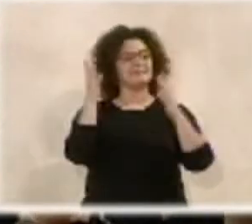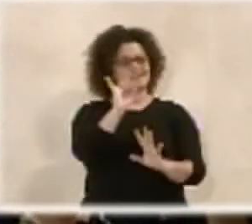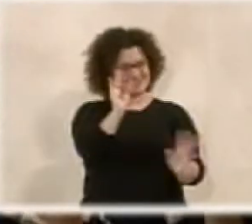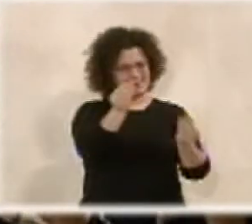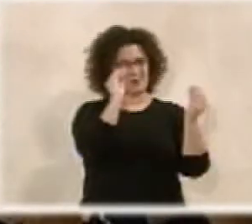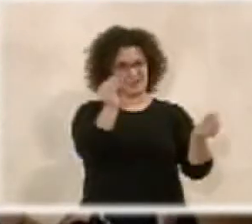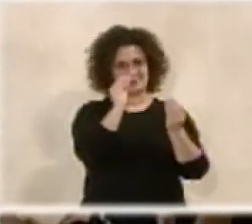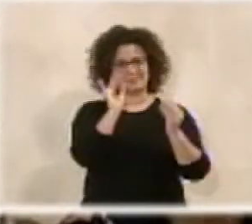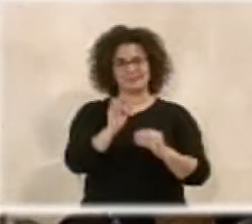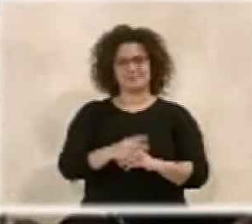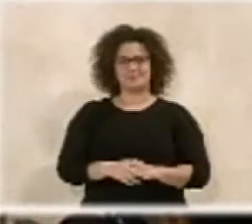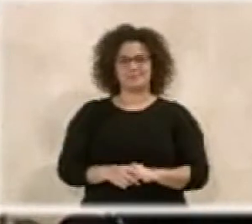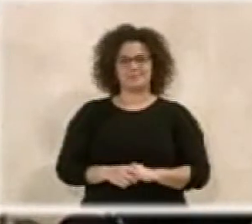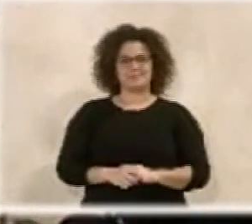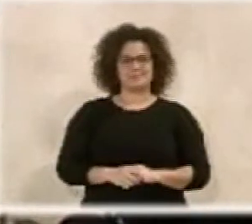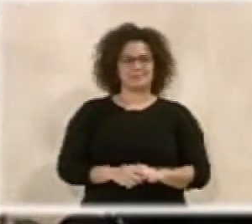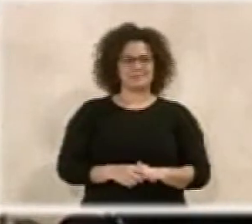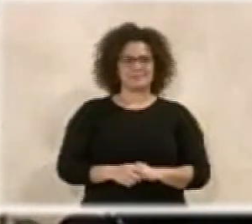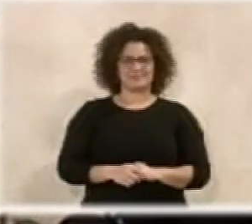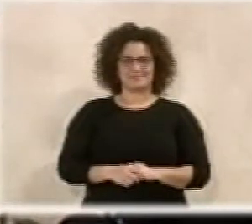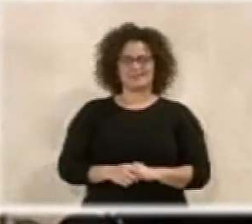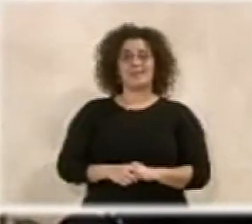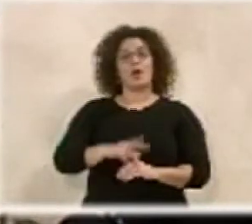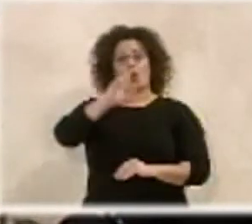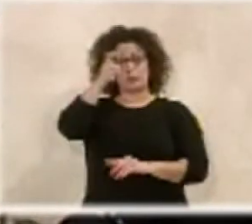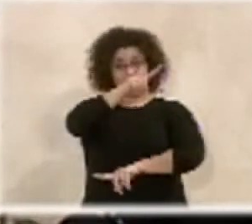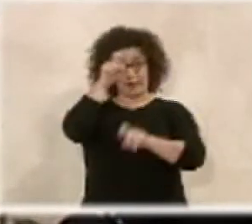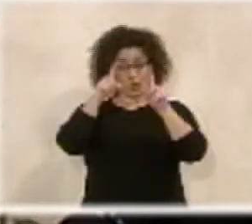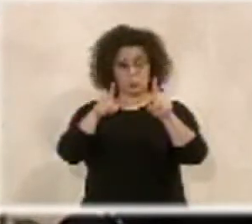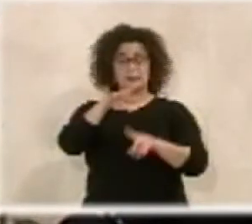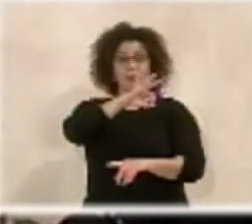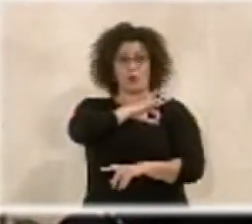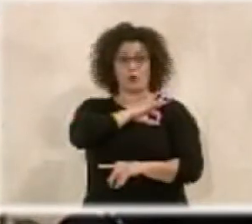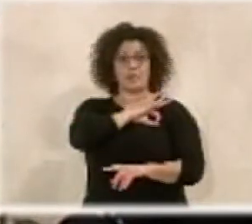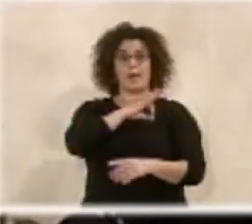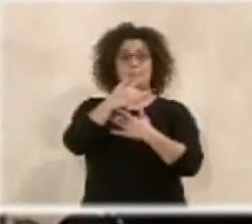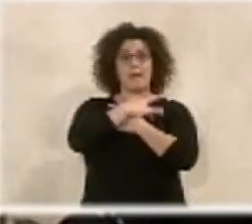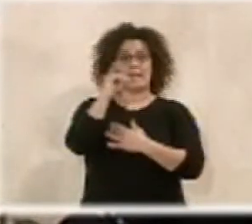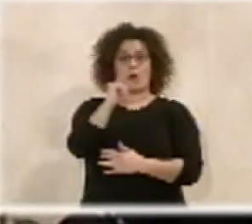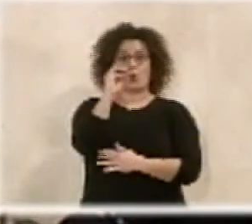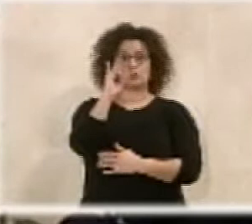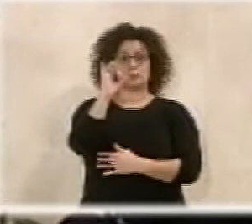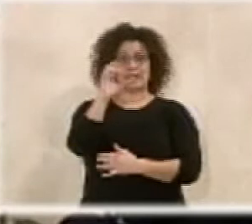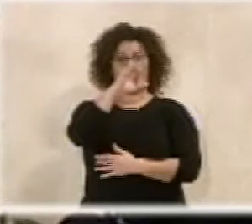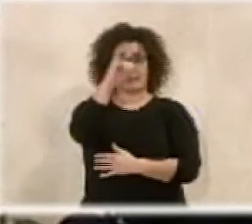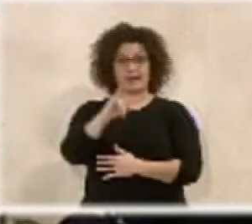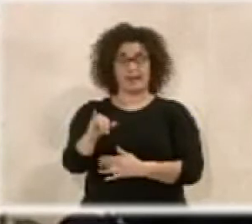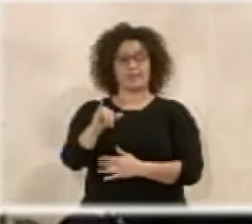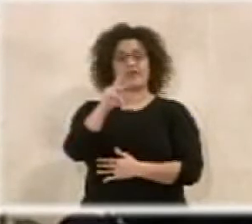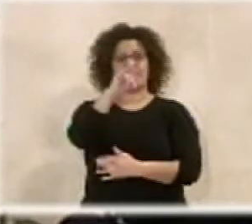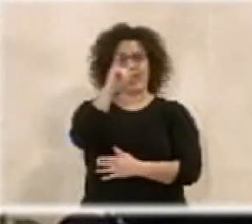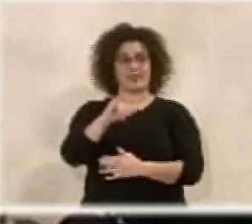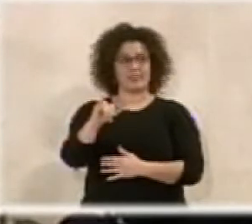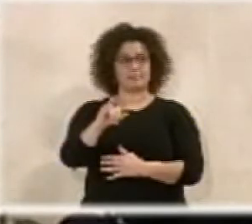mucho mejor. Hay también una pregunta que formula doña María José Rodríguez